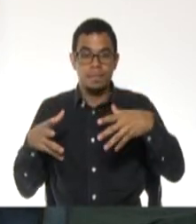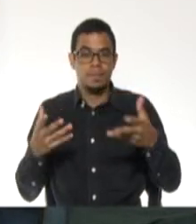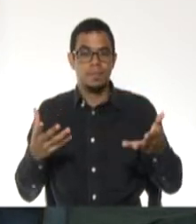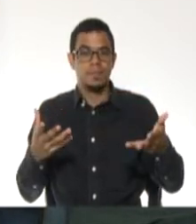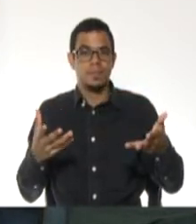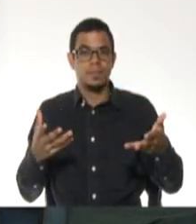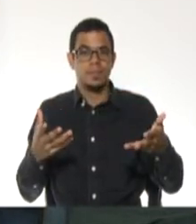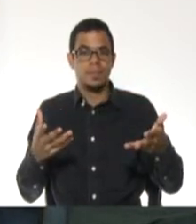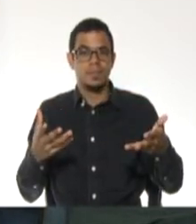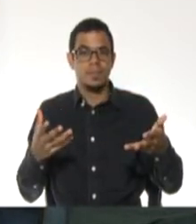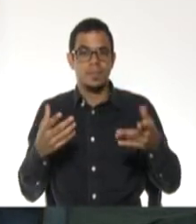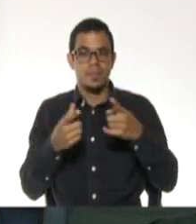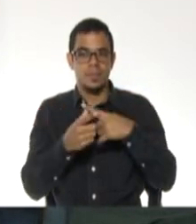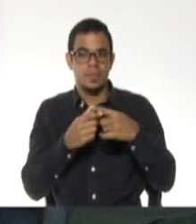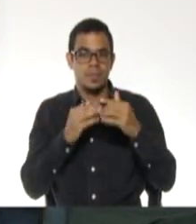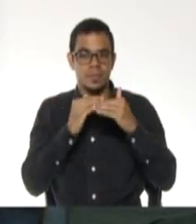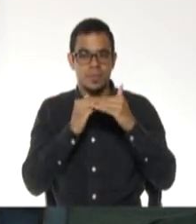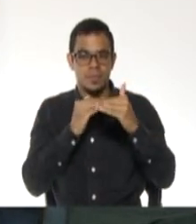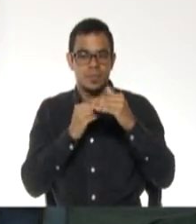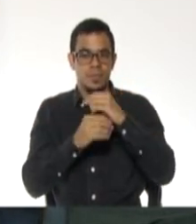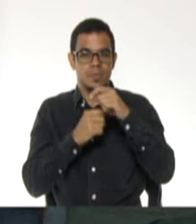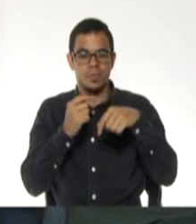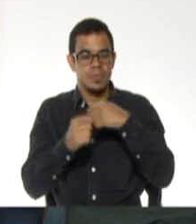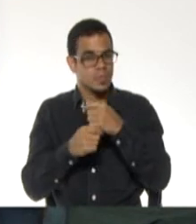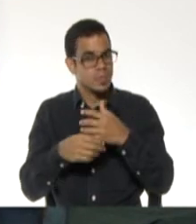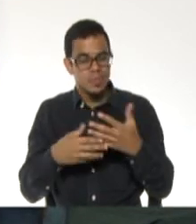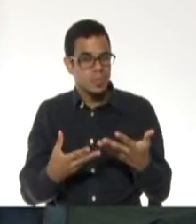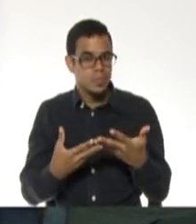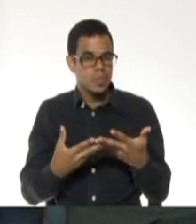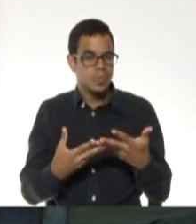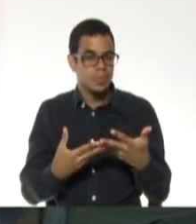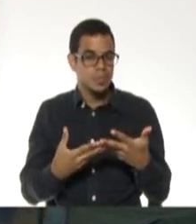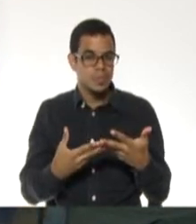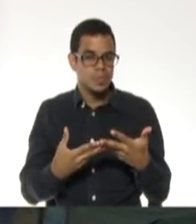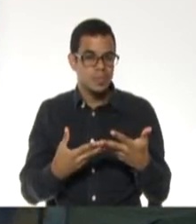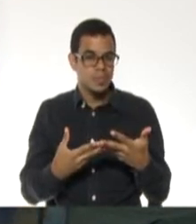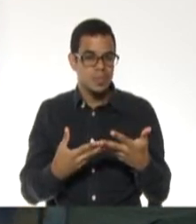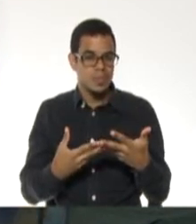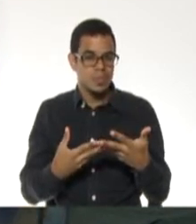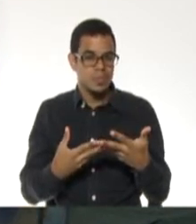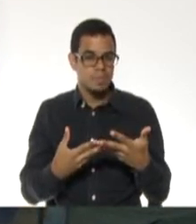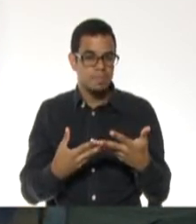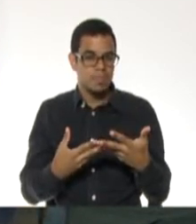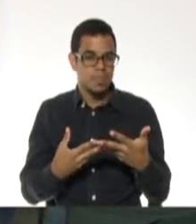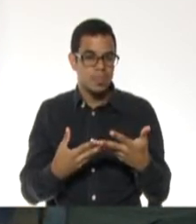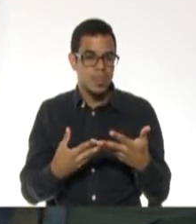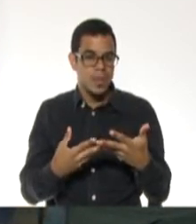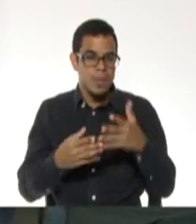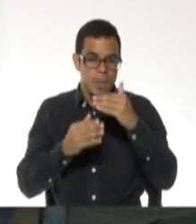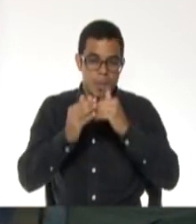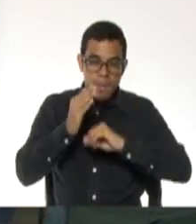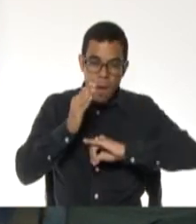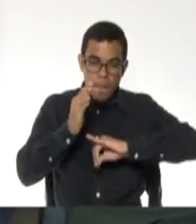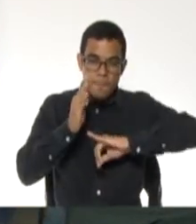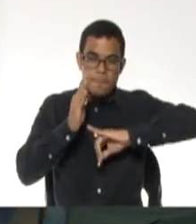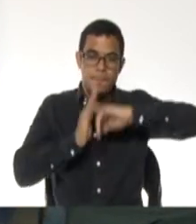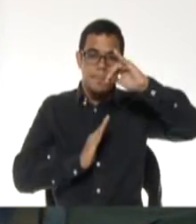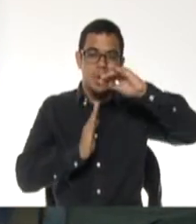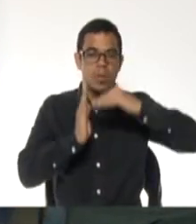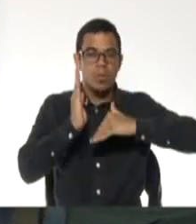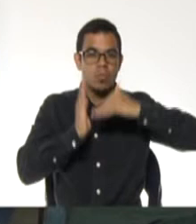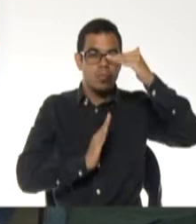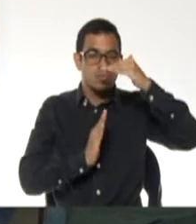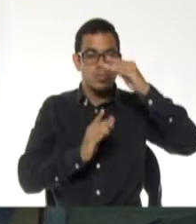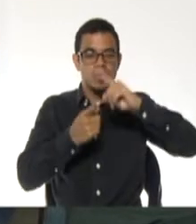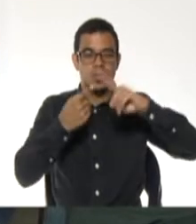neutro, se produce un cortocircuito y se define como la elevación brusca, violenta, momentánea, rápida